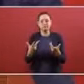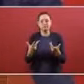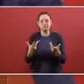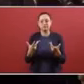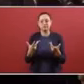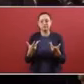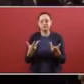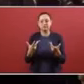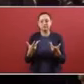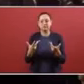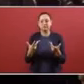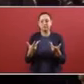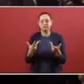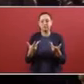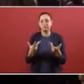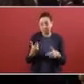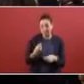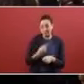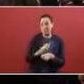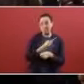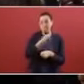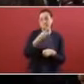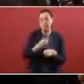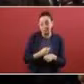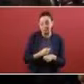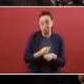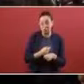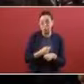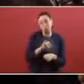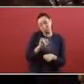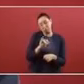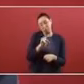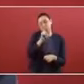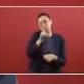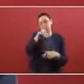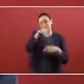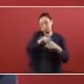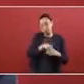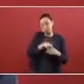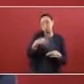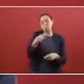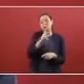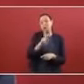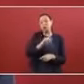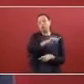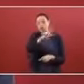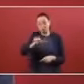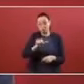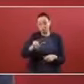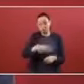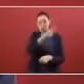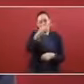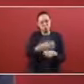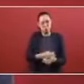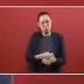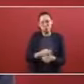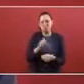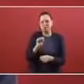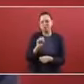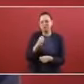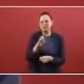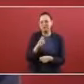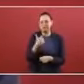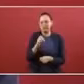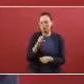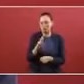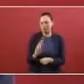lo reservó inicialmente. En un primer momento, pero tenemos ya firmada la autorización de nuestra Secretaría de Gobernación. El viernes, usted